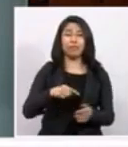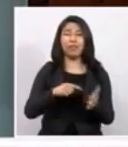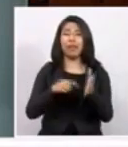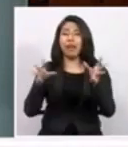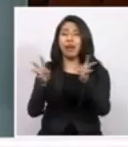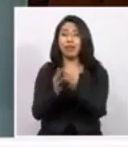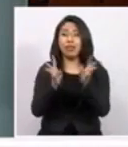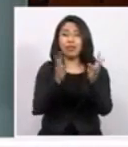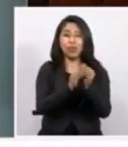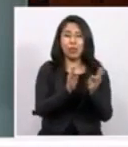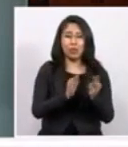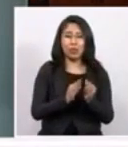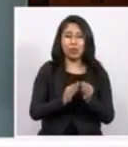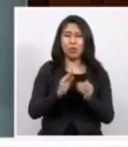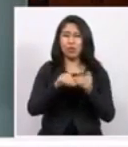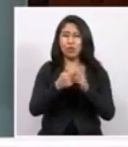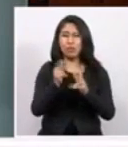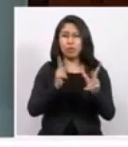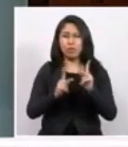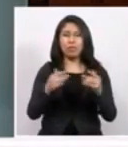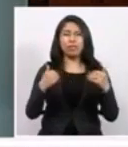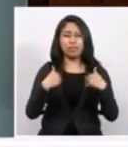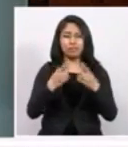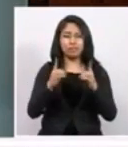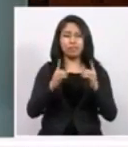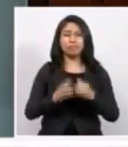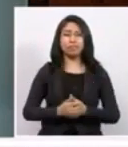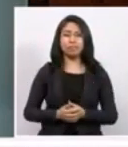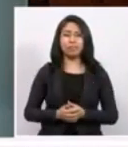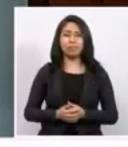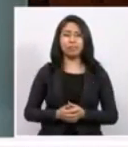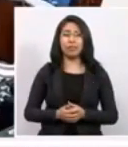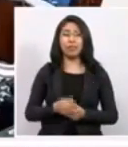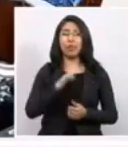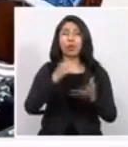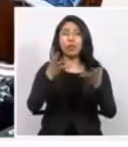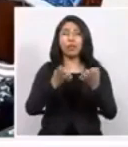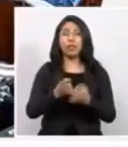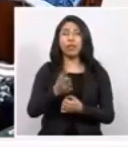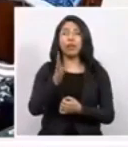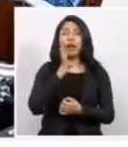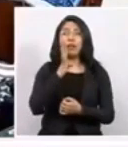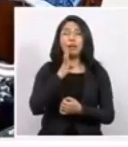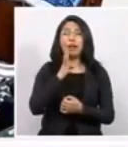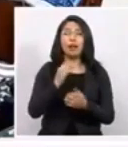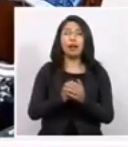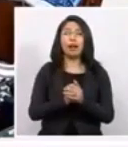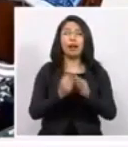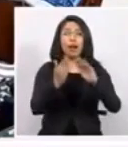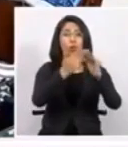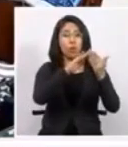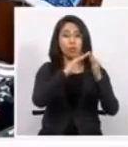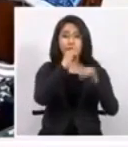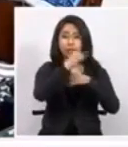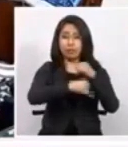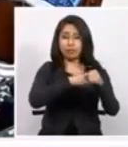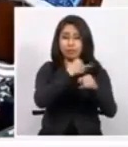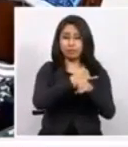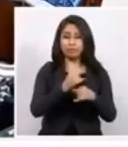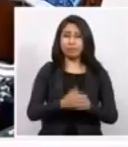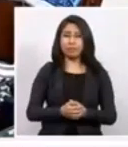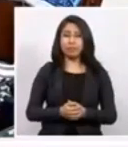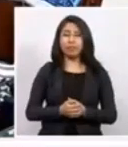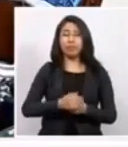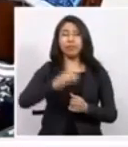la voluntad democrática de nuestro pueblo, también quiero dirigirme a la comunidad internacional, a